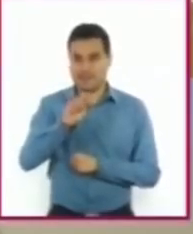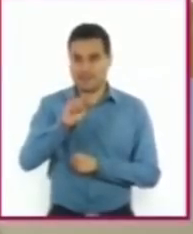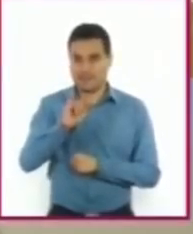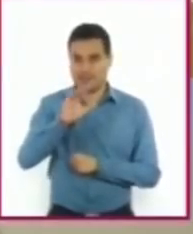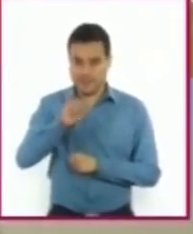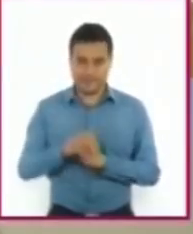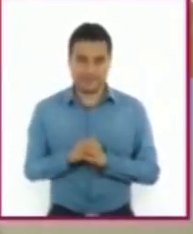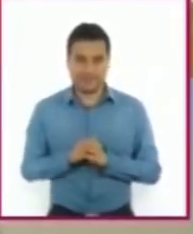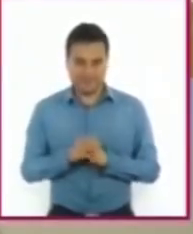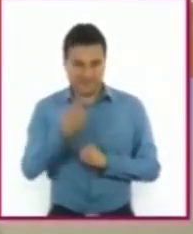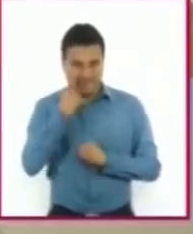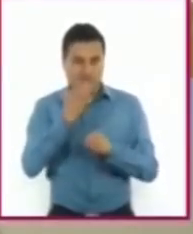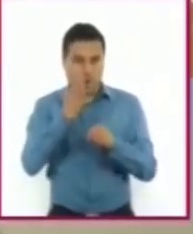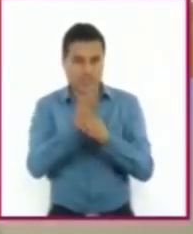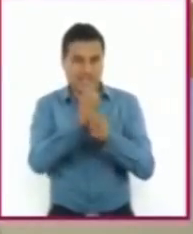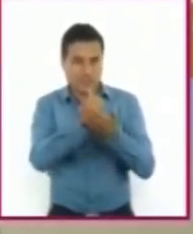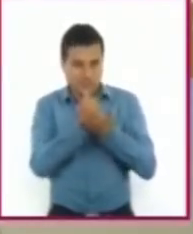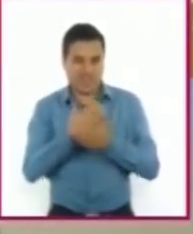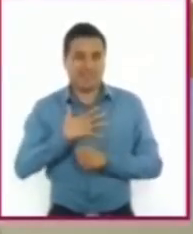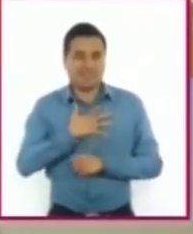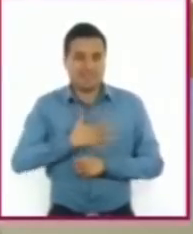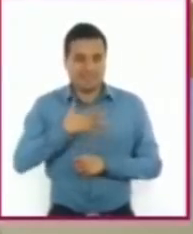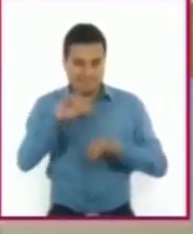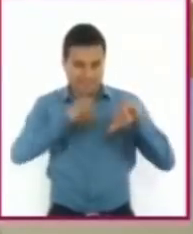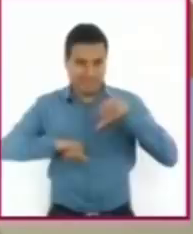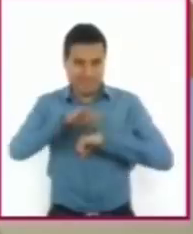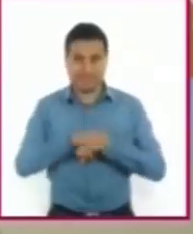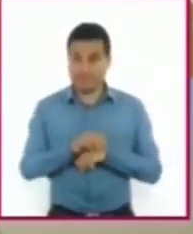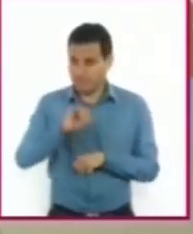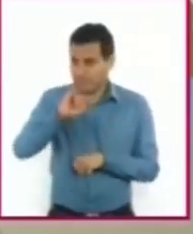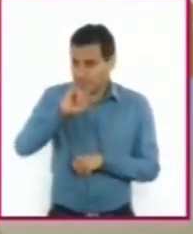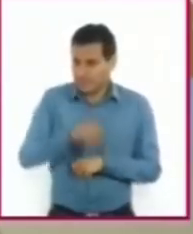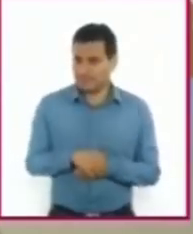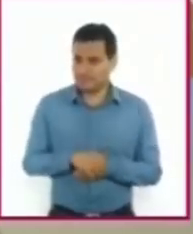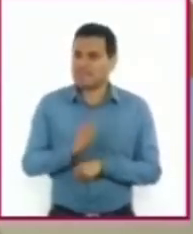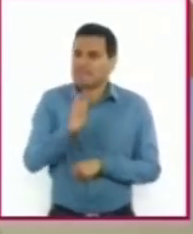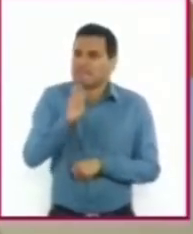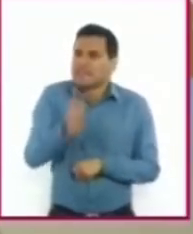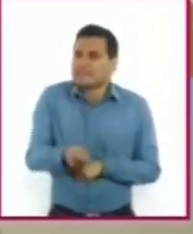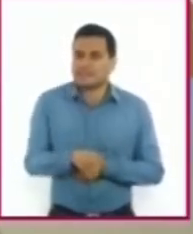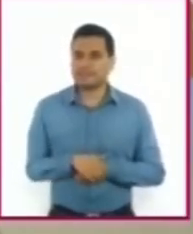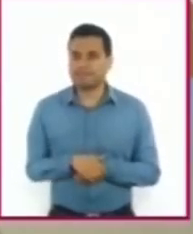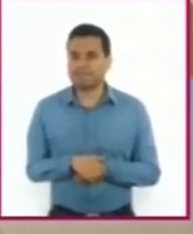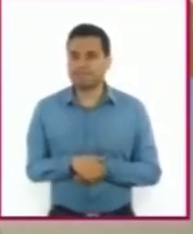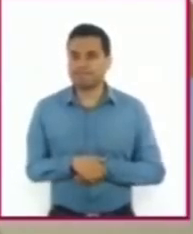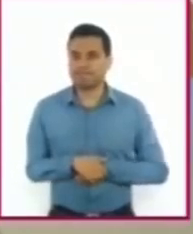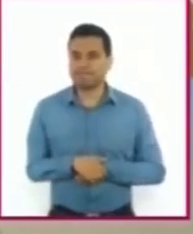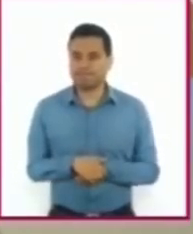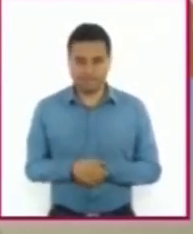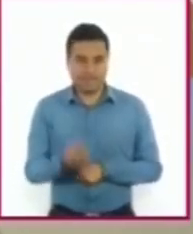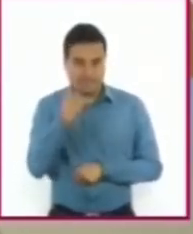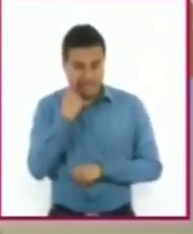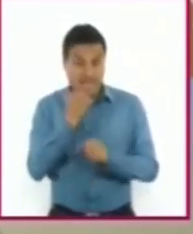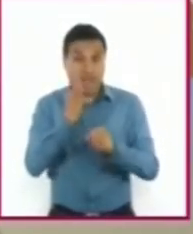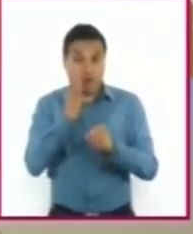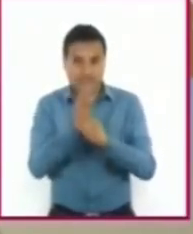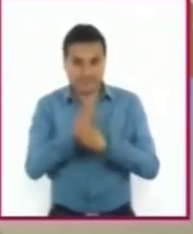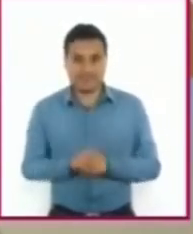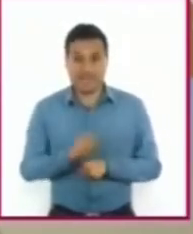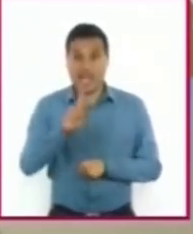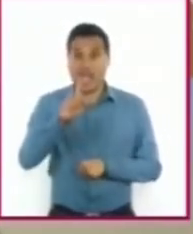Ayúdame en este interesante experimento, por favor. Claro que sí, maestra. ¿De qué se trata? Abre la llave del